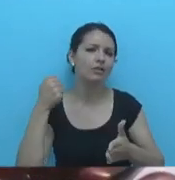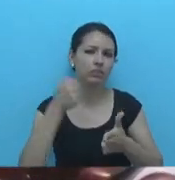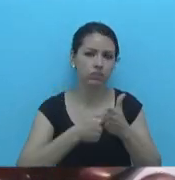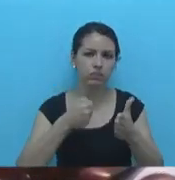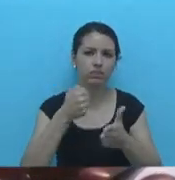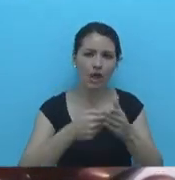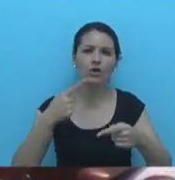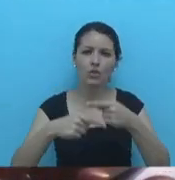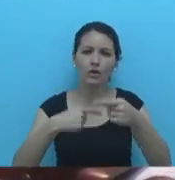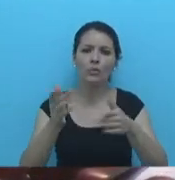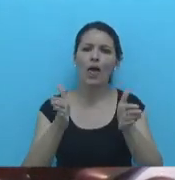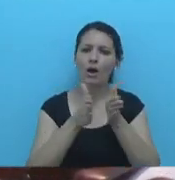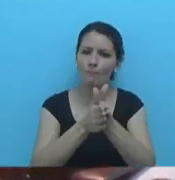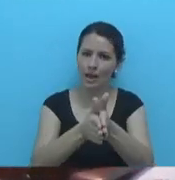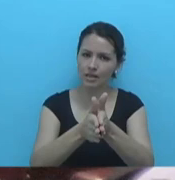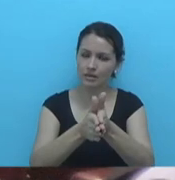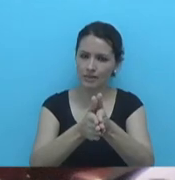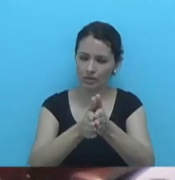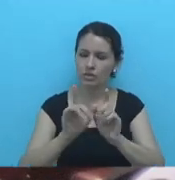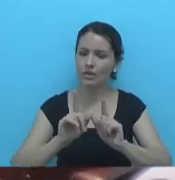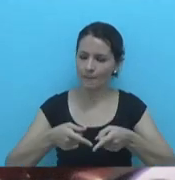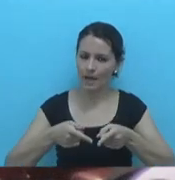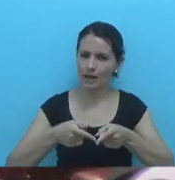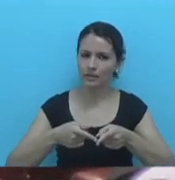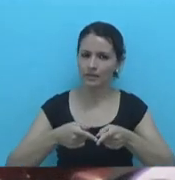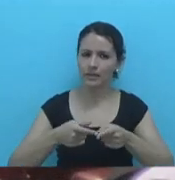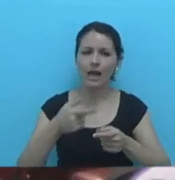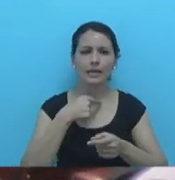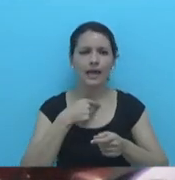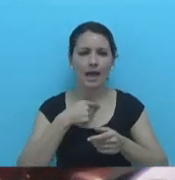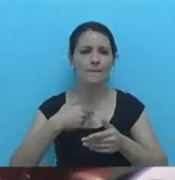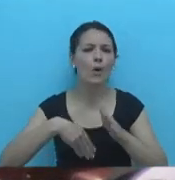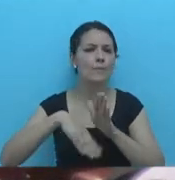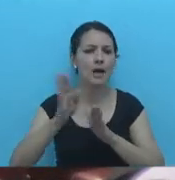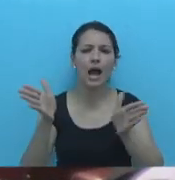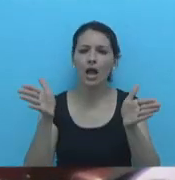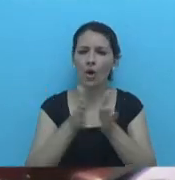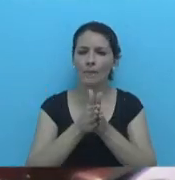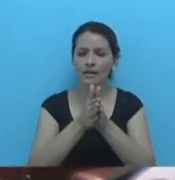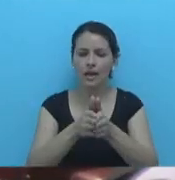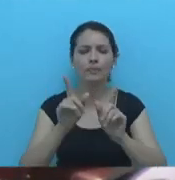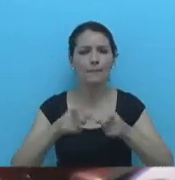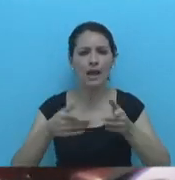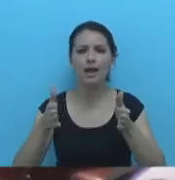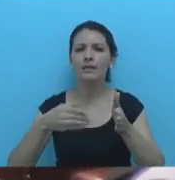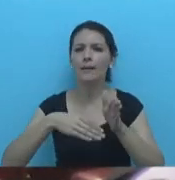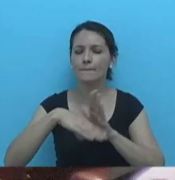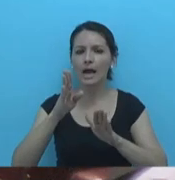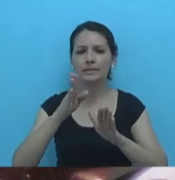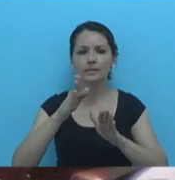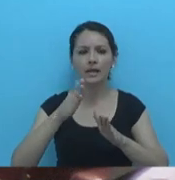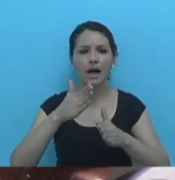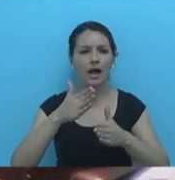queremos decirle que solicitamos también que se profundice el acompañamiento de salud mental de